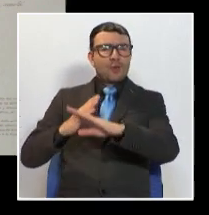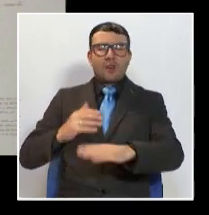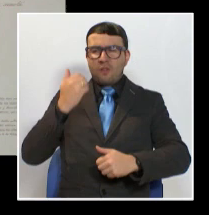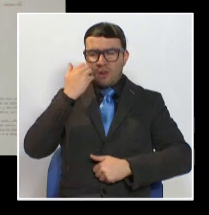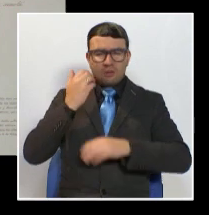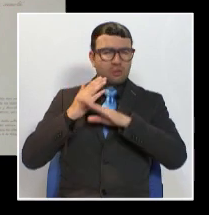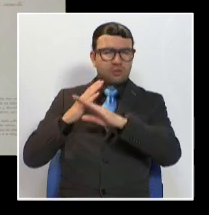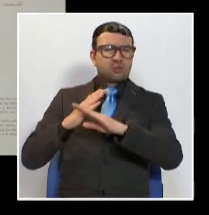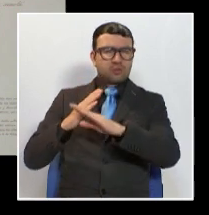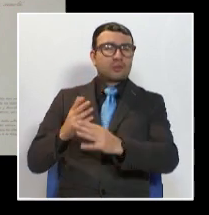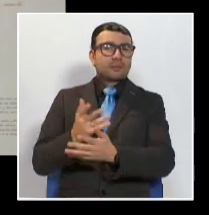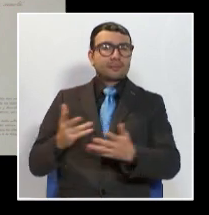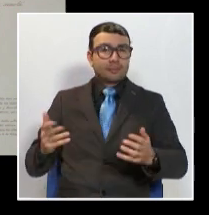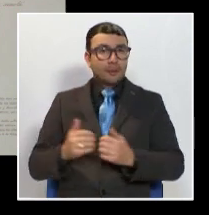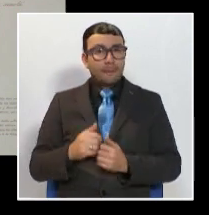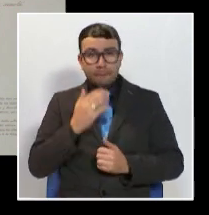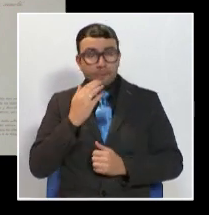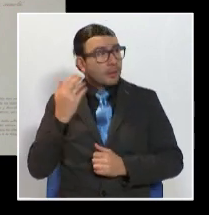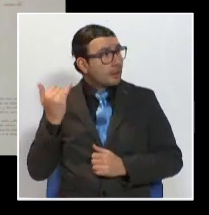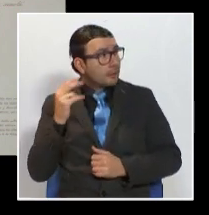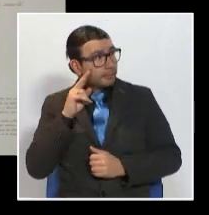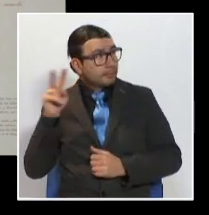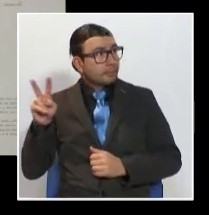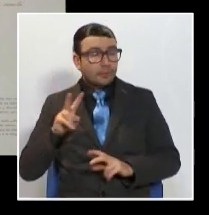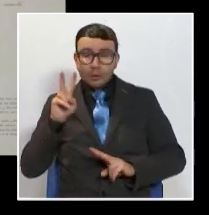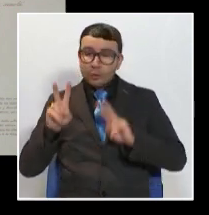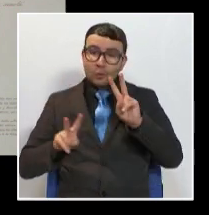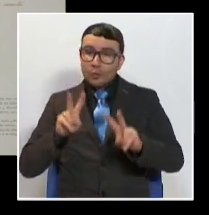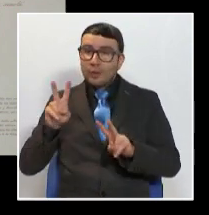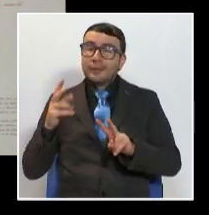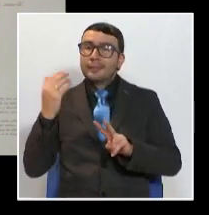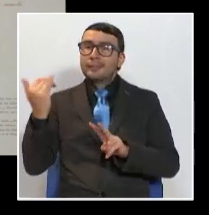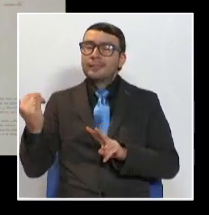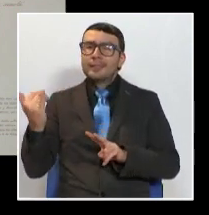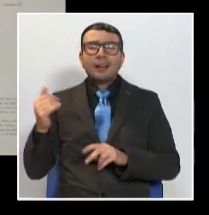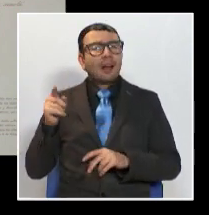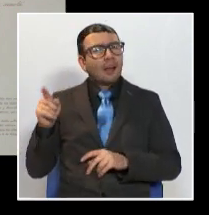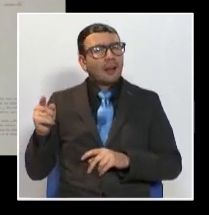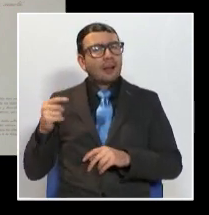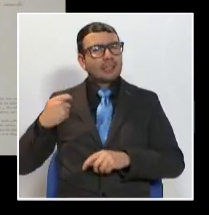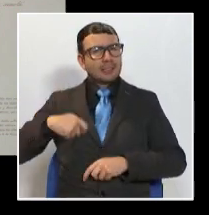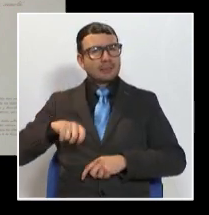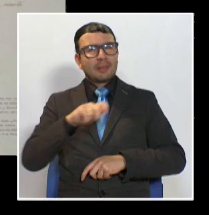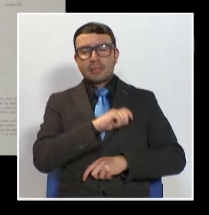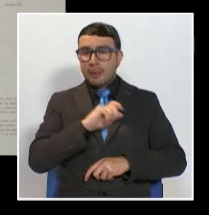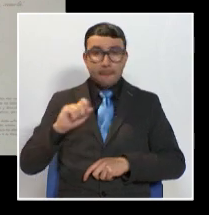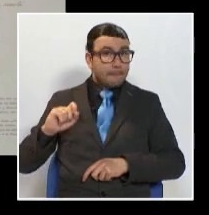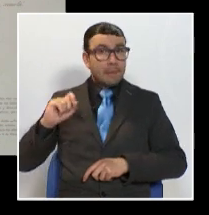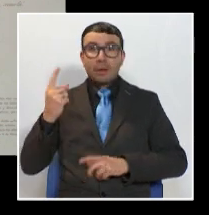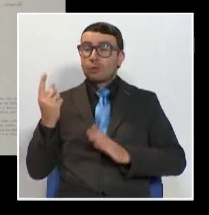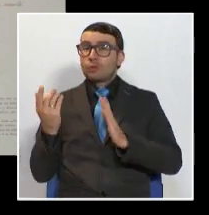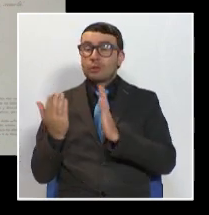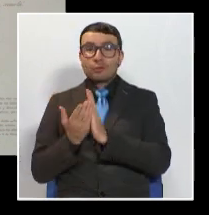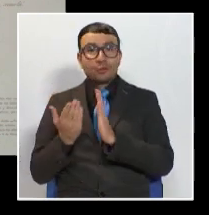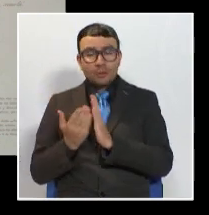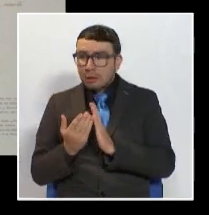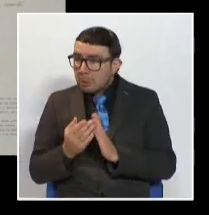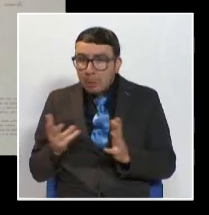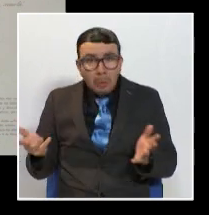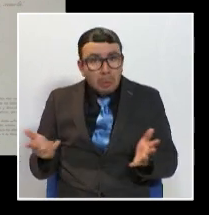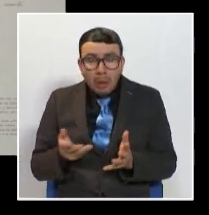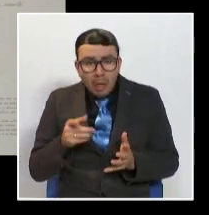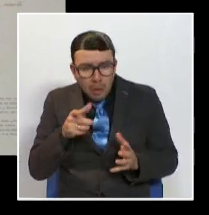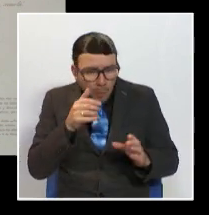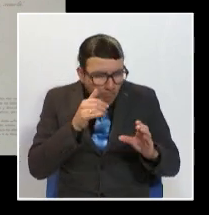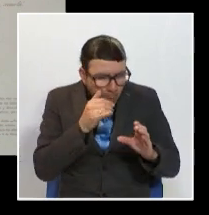acercamiento del Museo La Vide en España, cuando los primeros estudiantes de medicina no tenían acceso muchas veces a los pacientes, pues